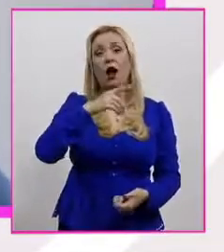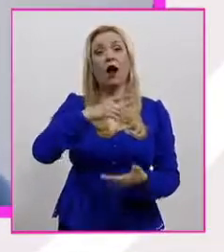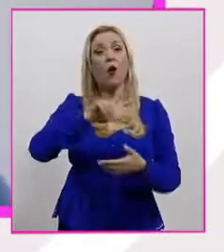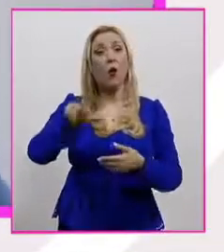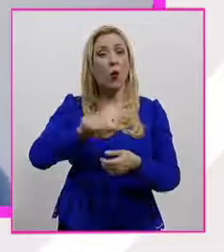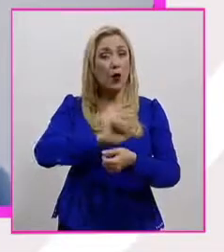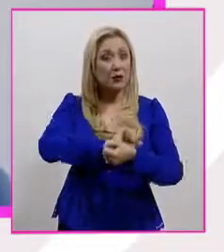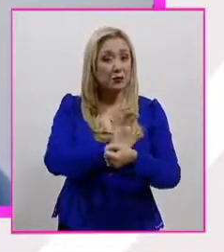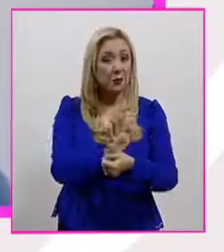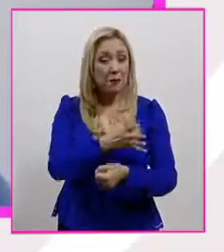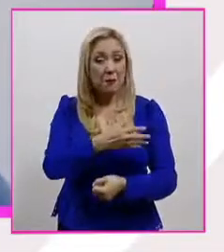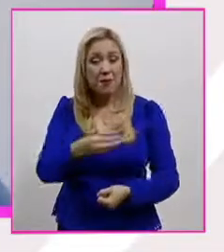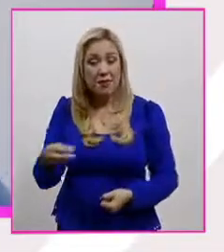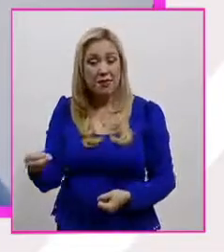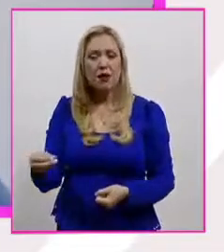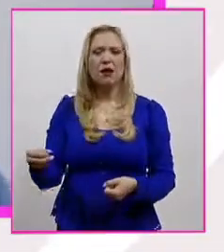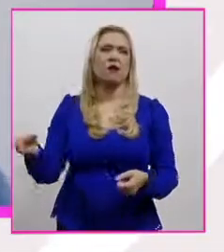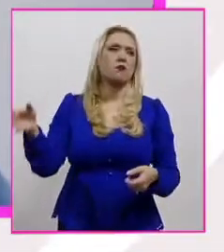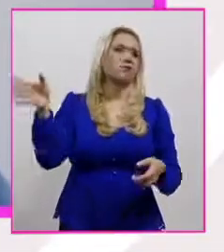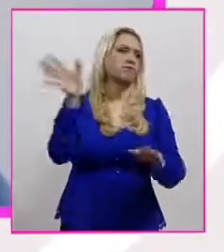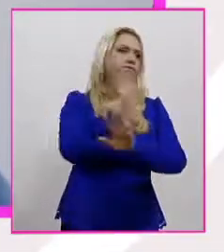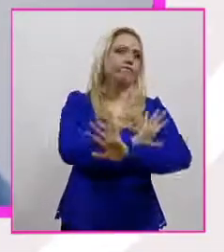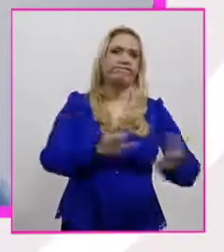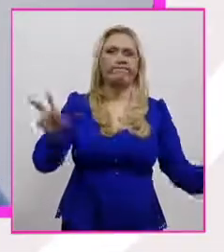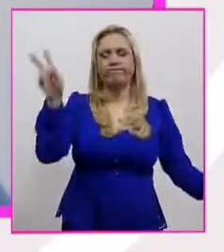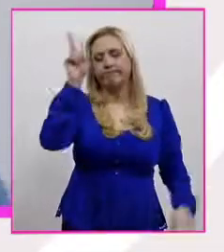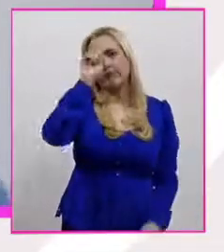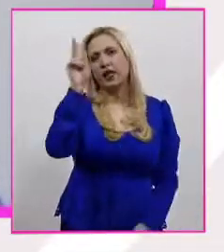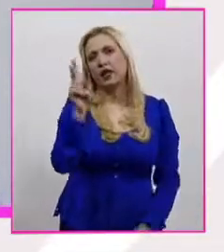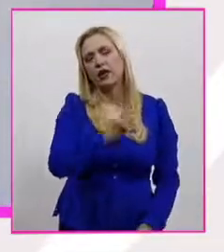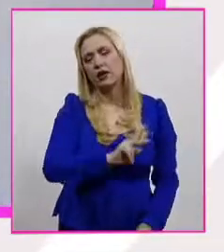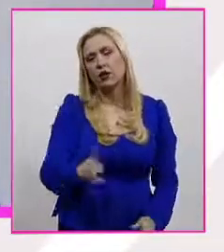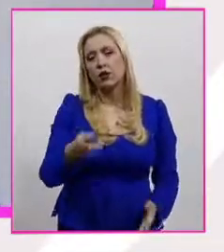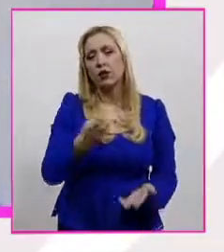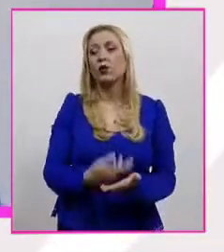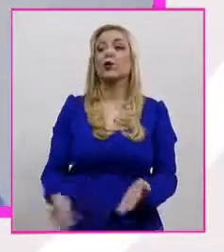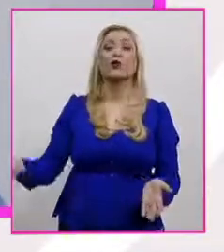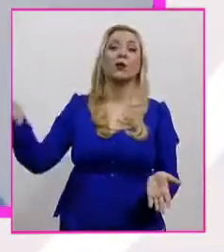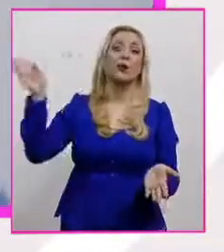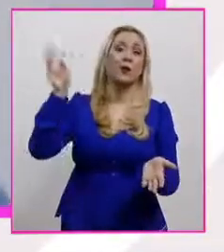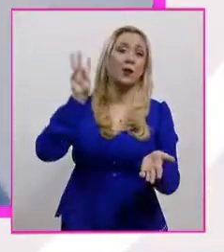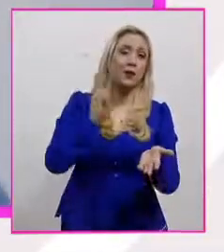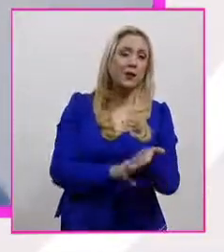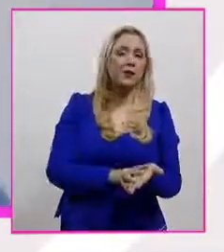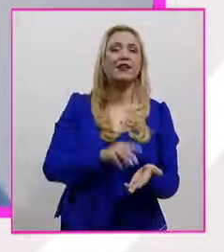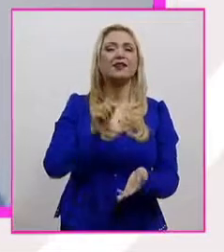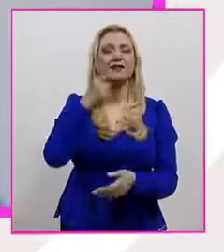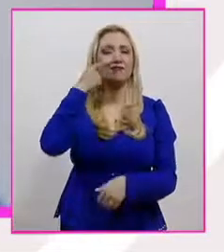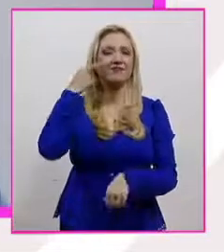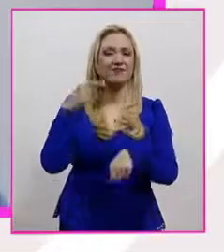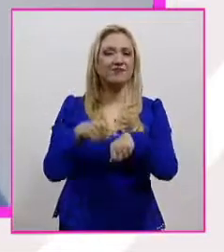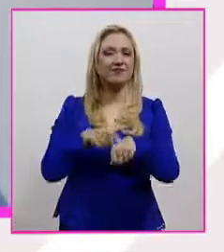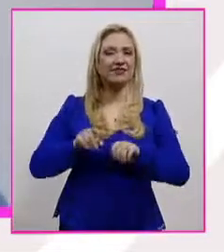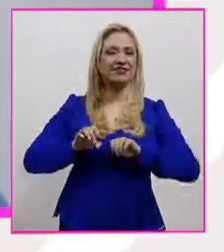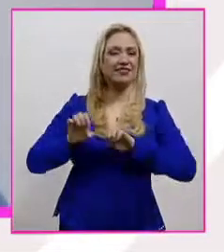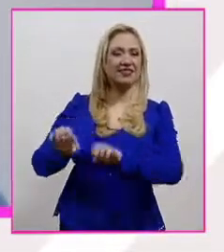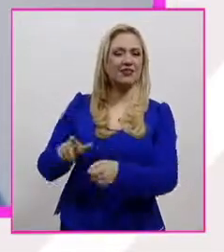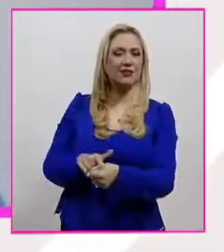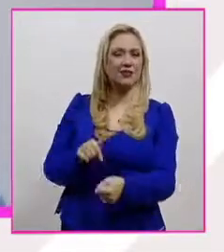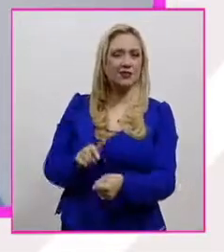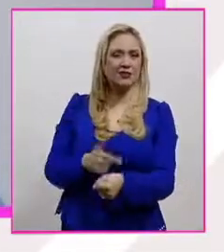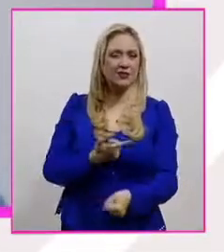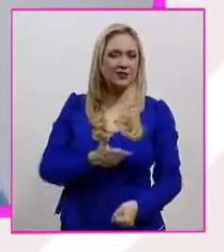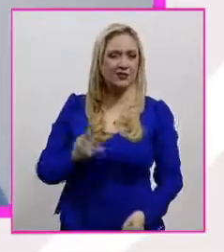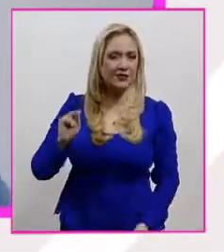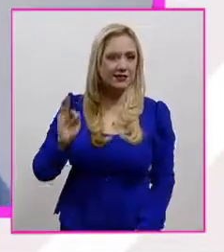de las claves para leer esta desigualdad pues es el racismo. Y podemos entender el racismo de muchas formas, podemos centrarnos en